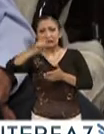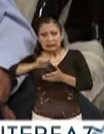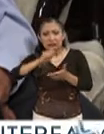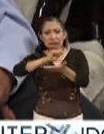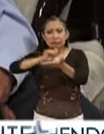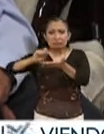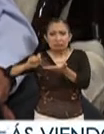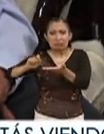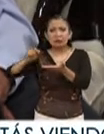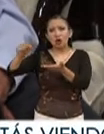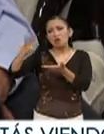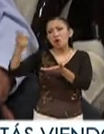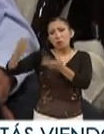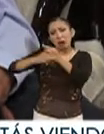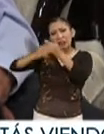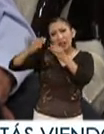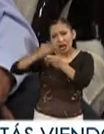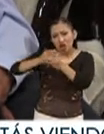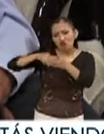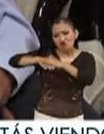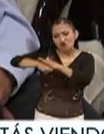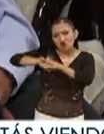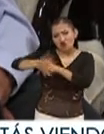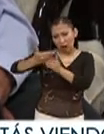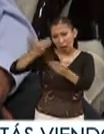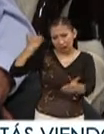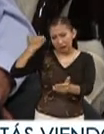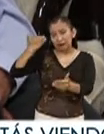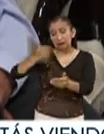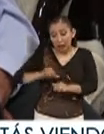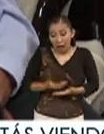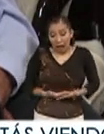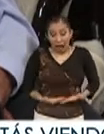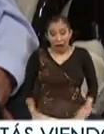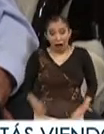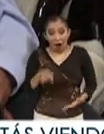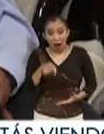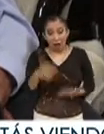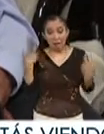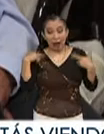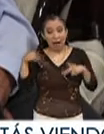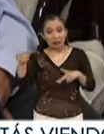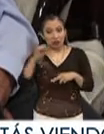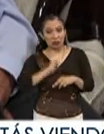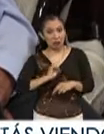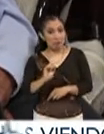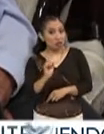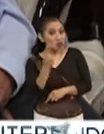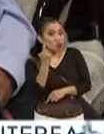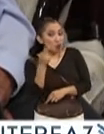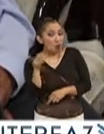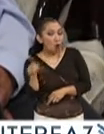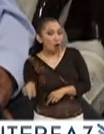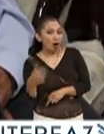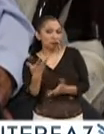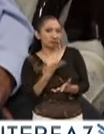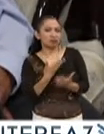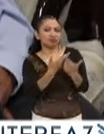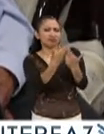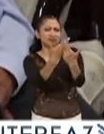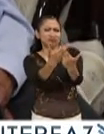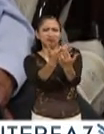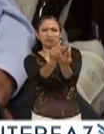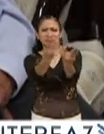GIS, uno que otro material impreso. Hoy, el docente del siglo XXI, pues tiene una